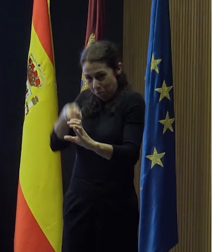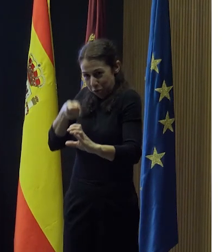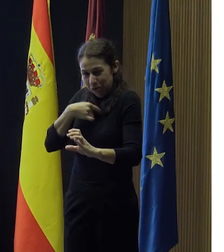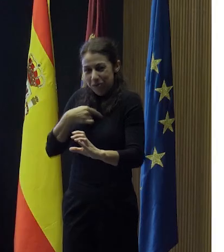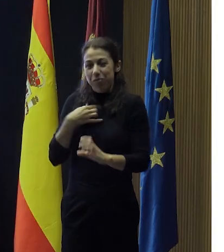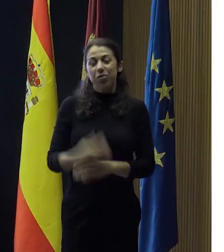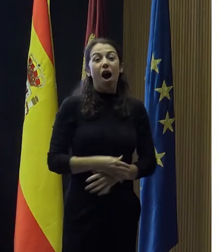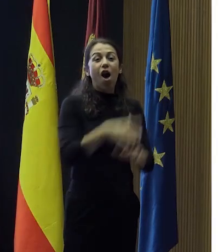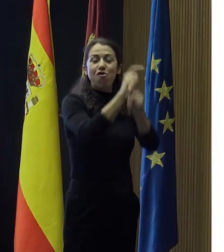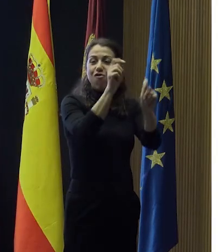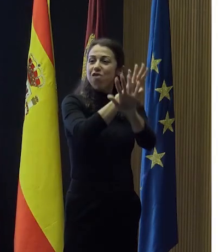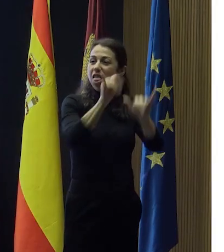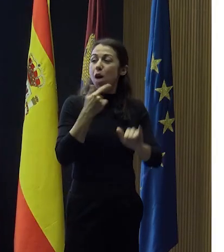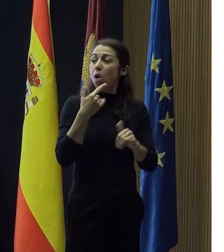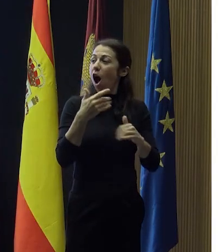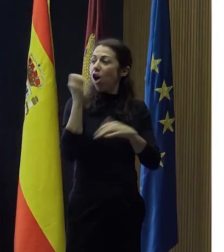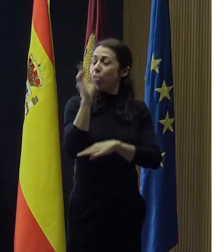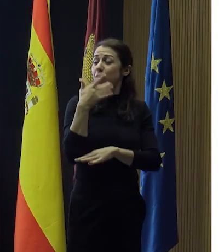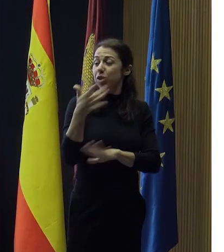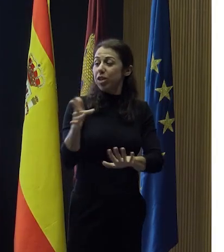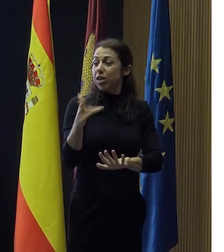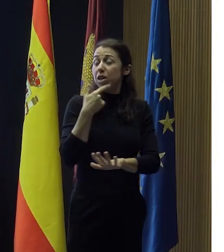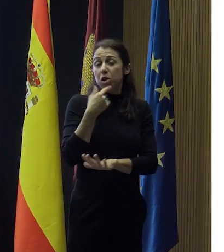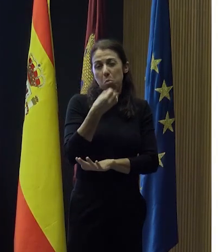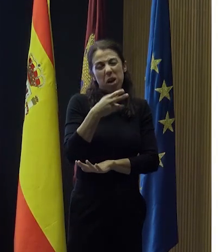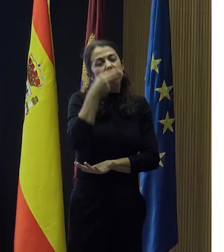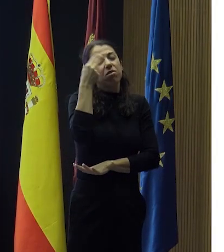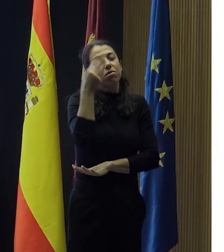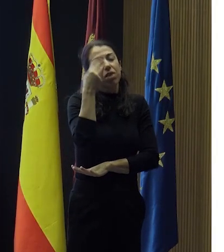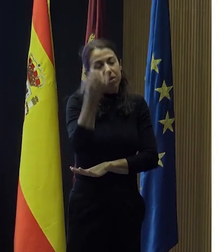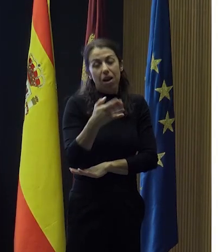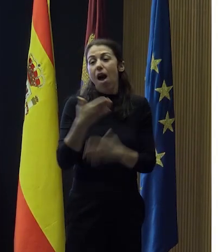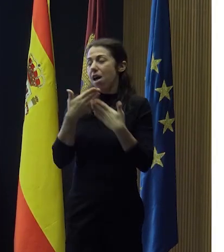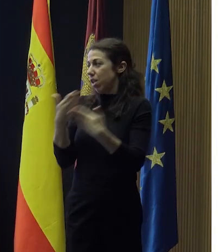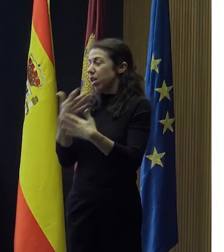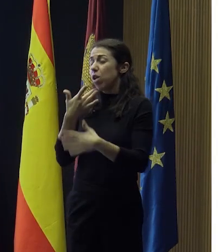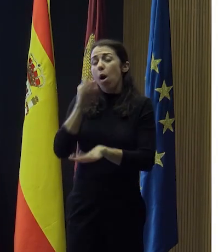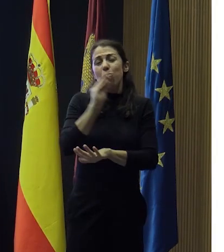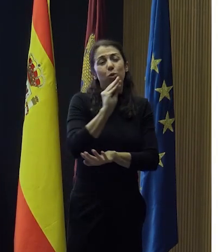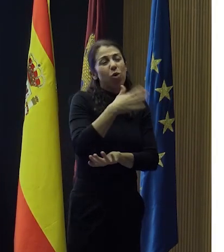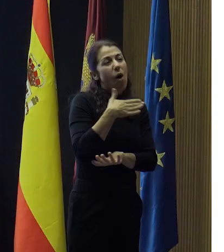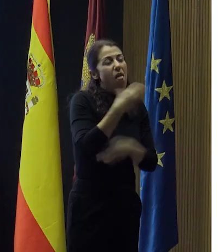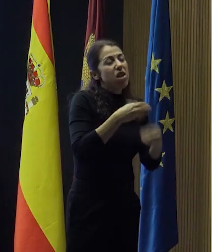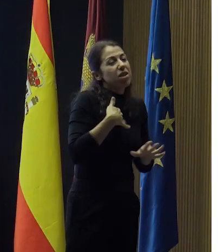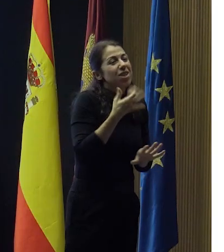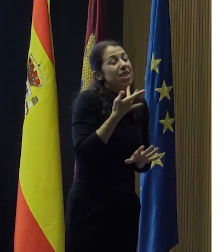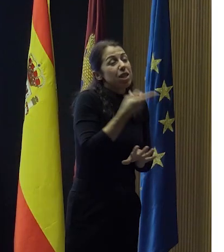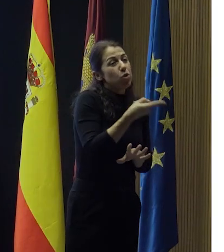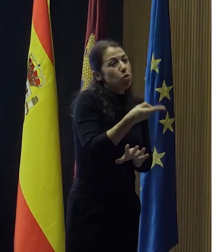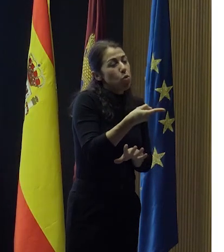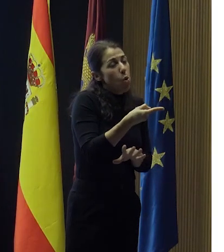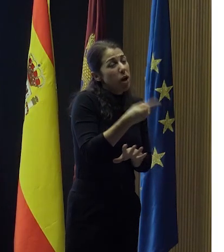Bueno, felicidades por la conferencia porque ha sido muy, muy interesante. Gracias. Yo la pregunta que te quería hacer es si